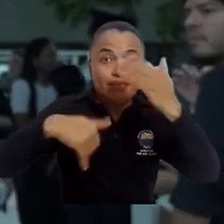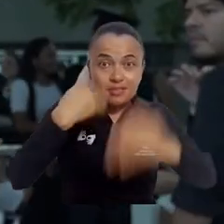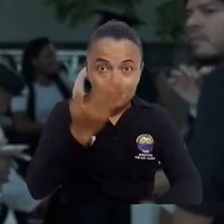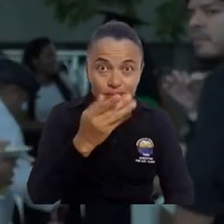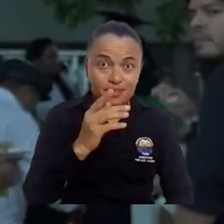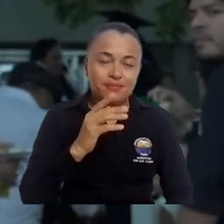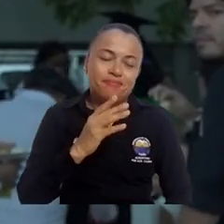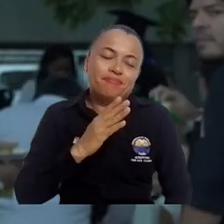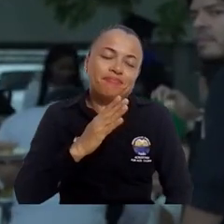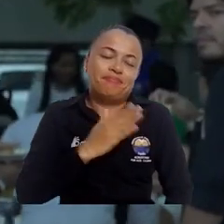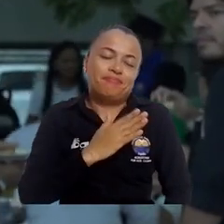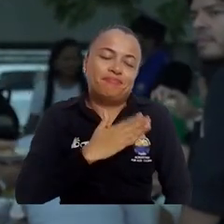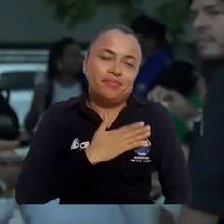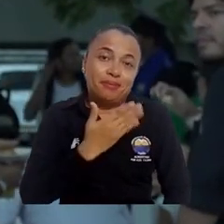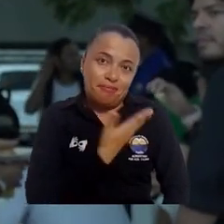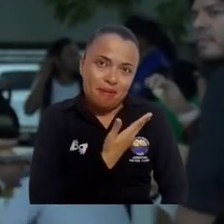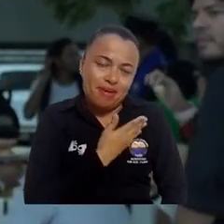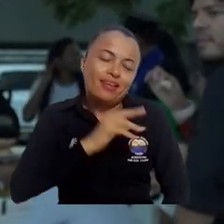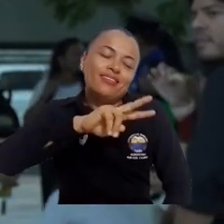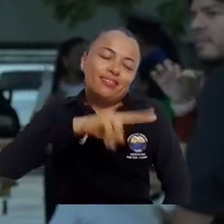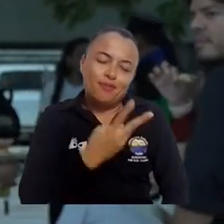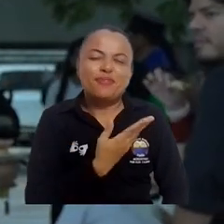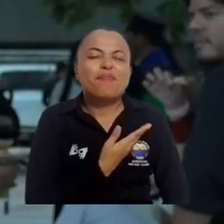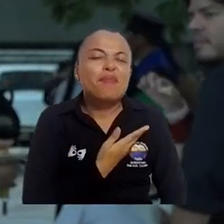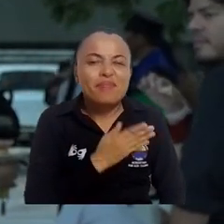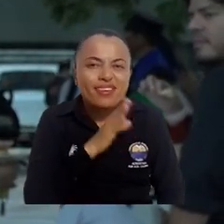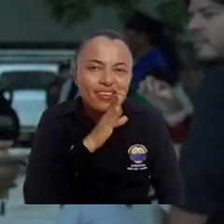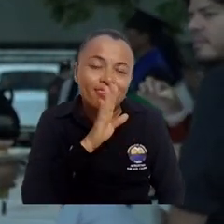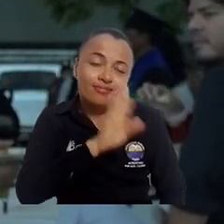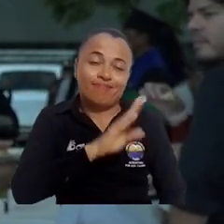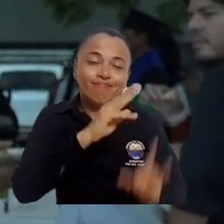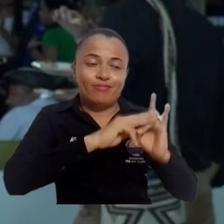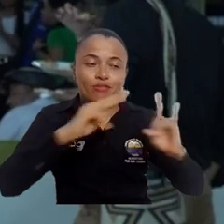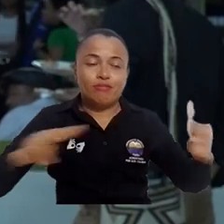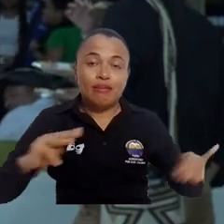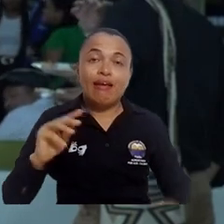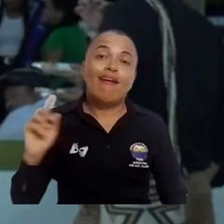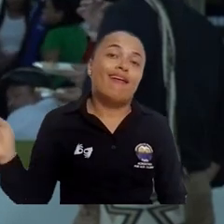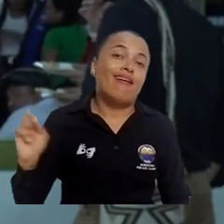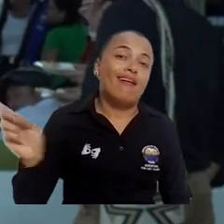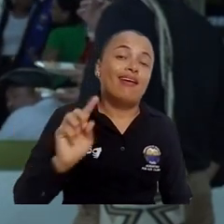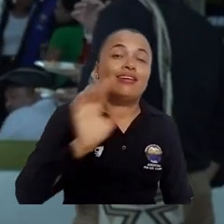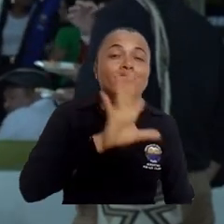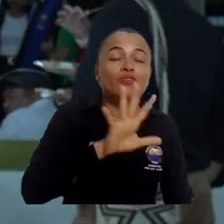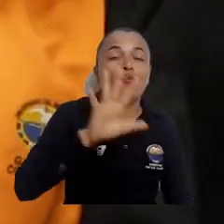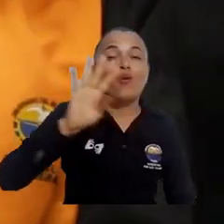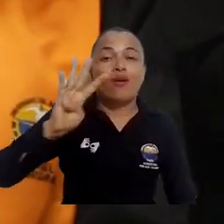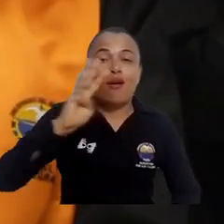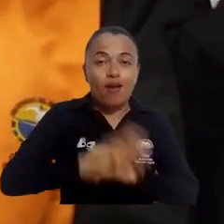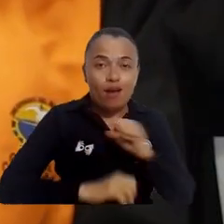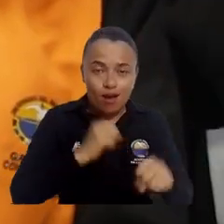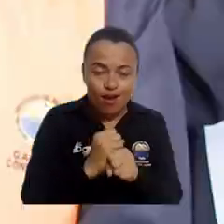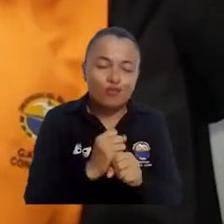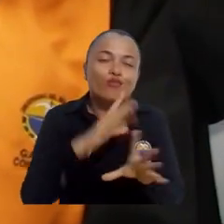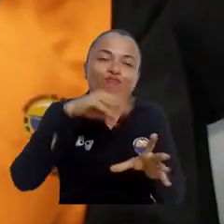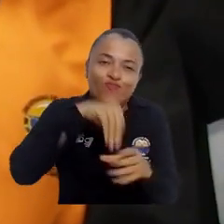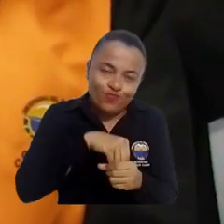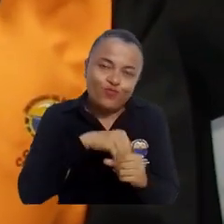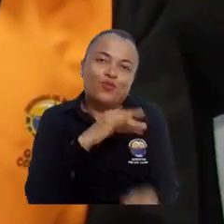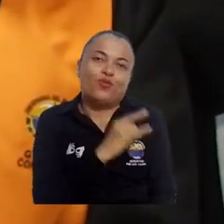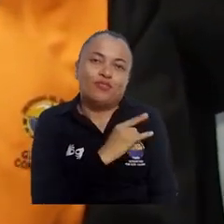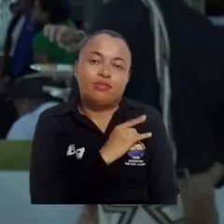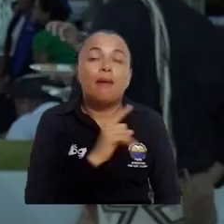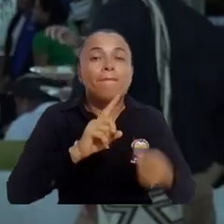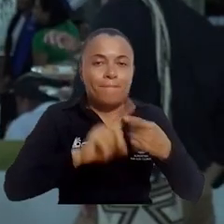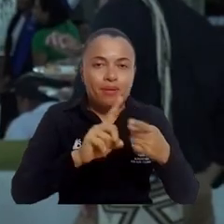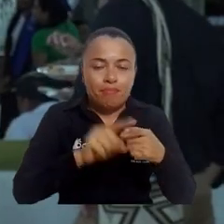Después de mi madre, como dicen, mi segunda madre ha sido la universidad. Son 54 años que he estado dentro